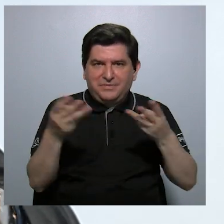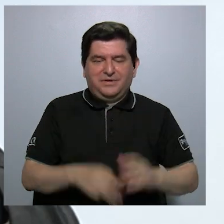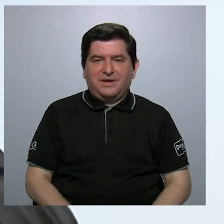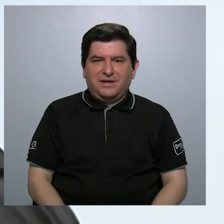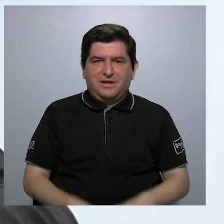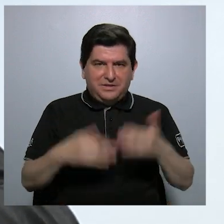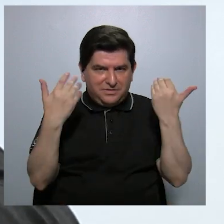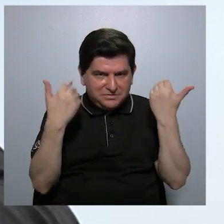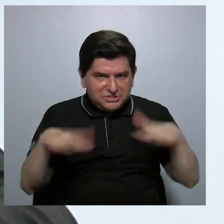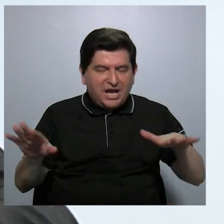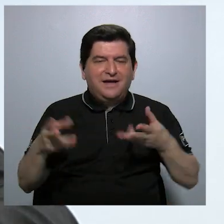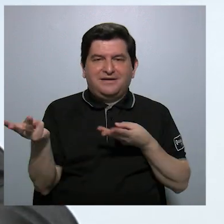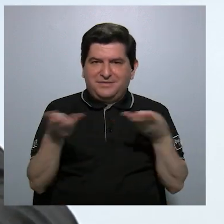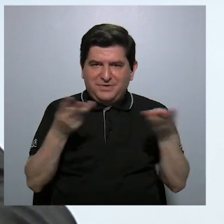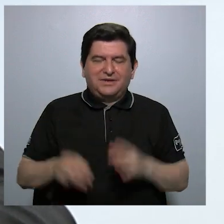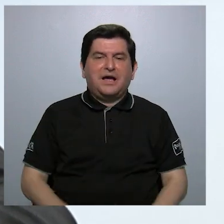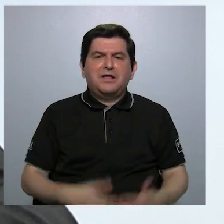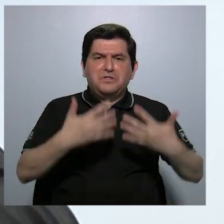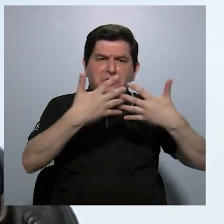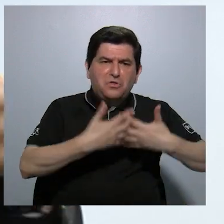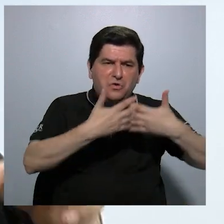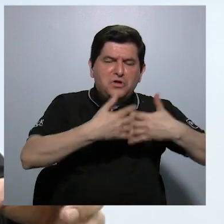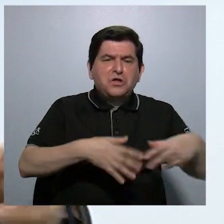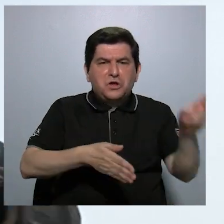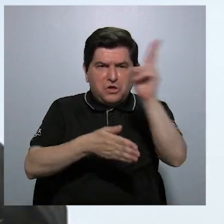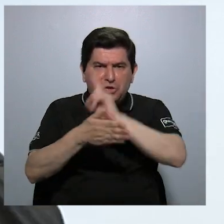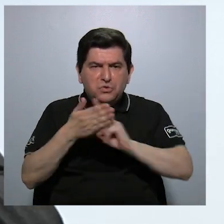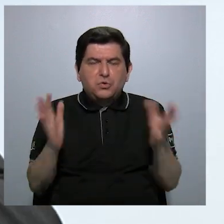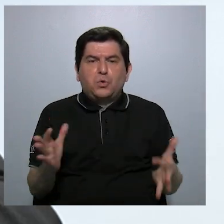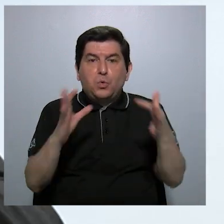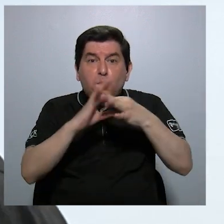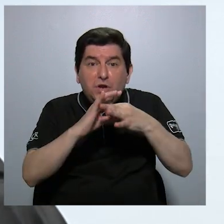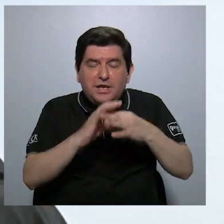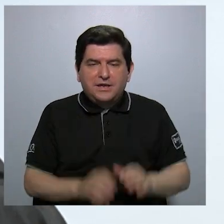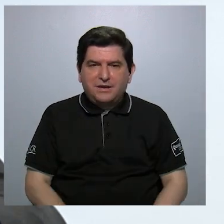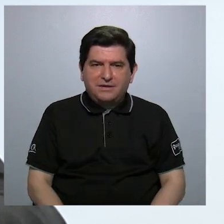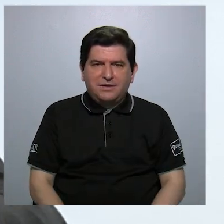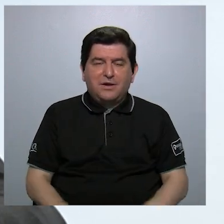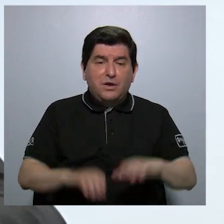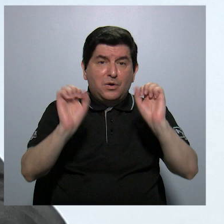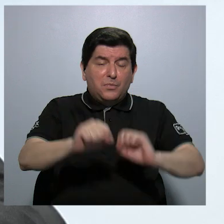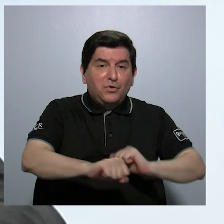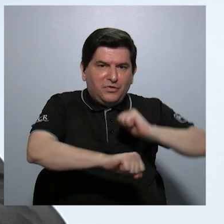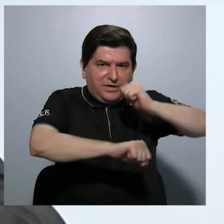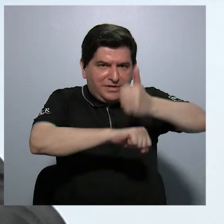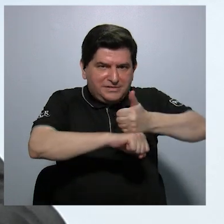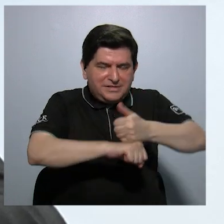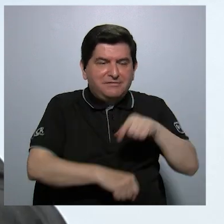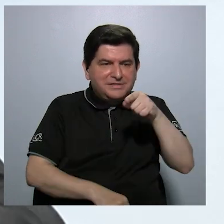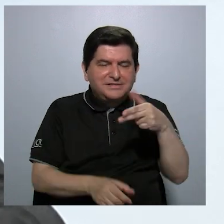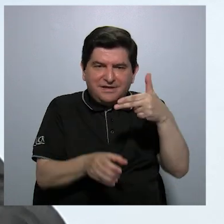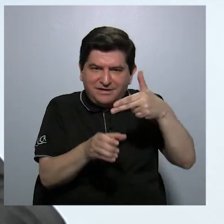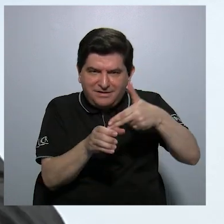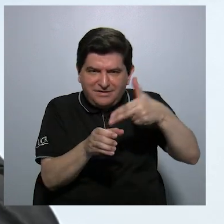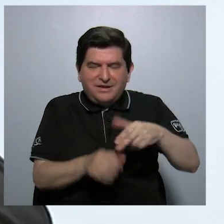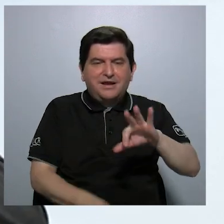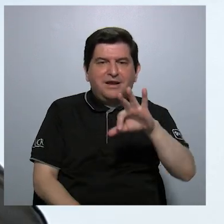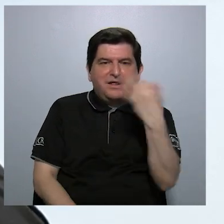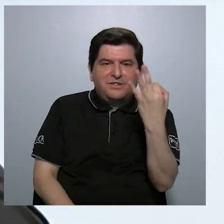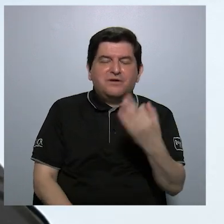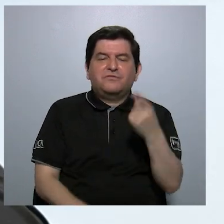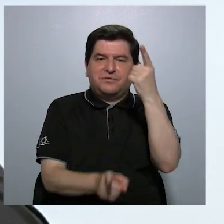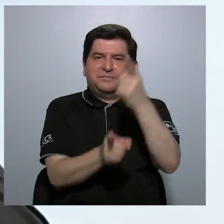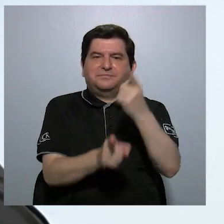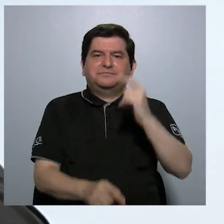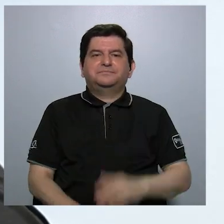mercado. Una vez que esté el mercado, la industria, la academia se van a unir para comenzar a formar estos combustibles de una